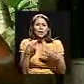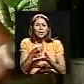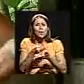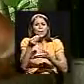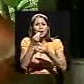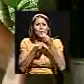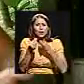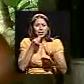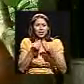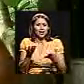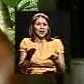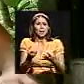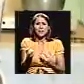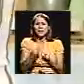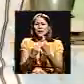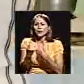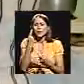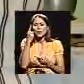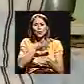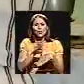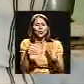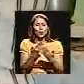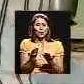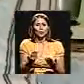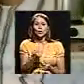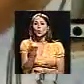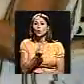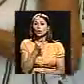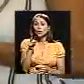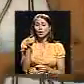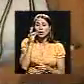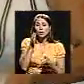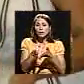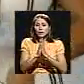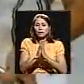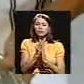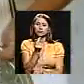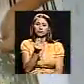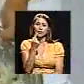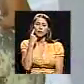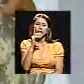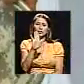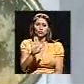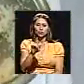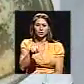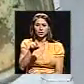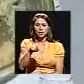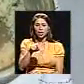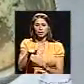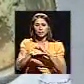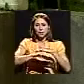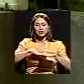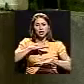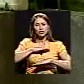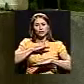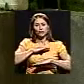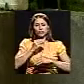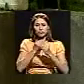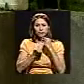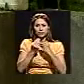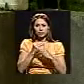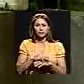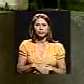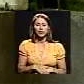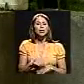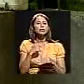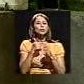comedera? ¿Qué todo de que pago de casa? Lo único que solicita es dinero para sus necesidades básicas y alimenticias. Yo lo que pido es